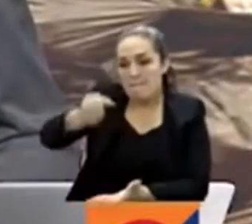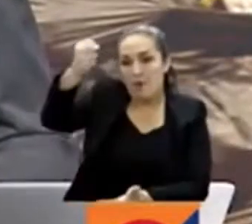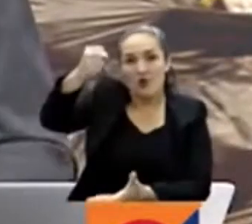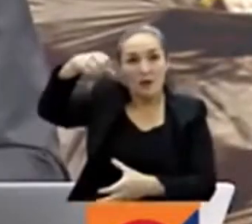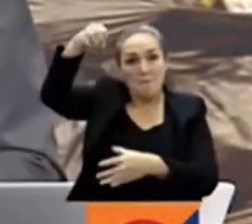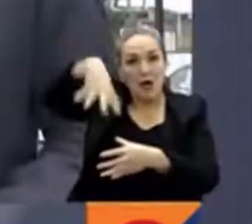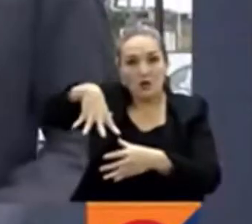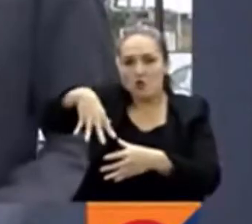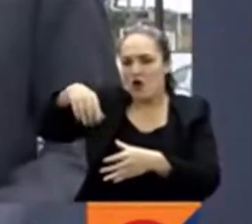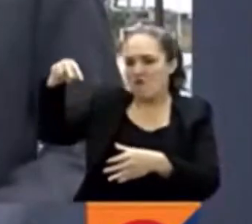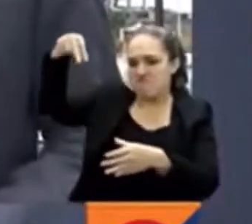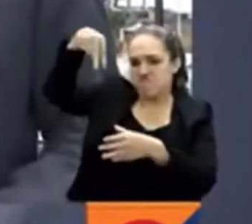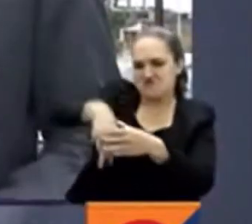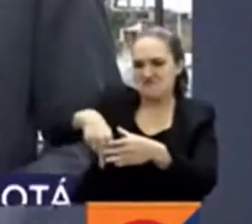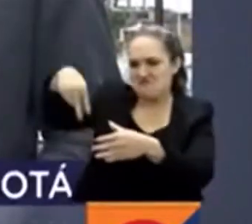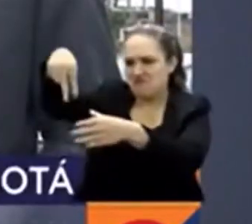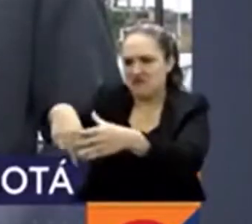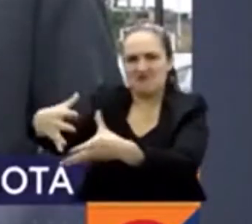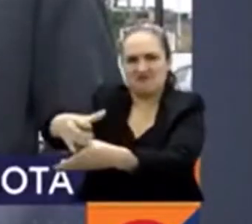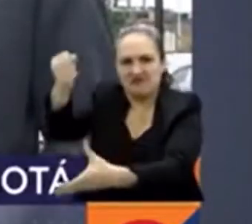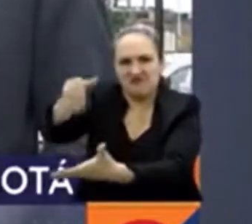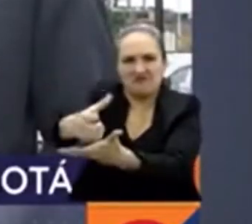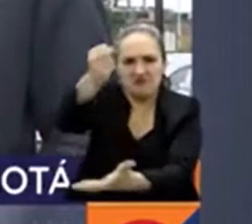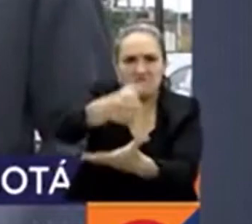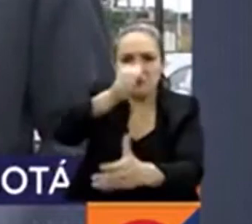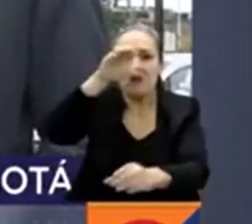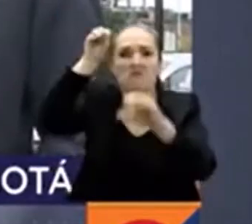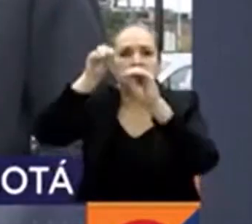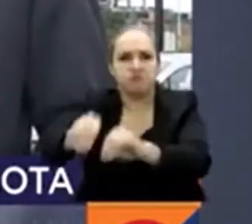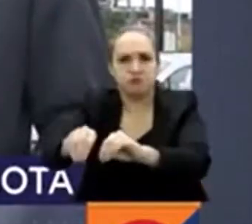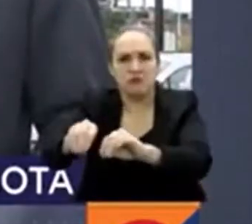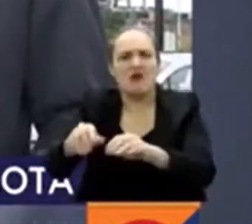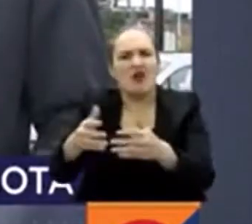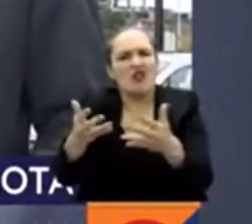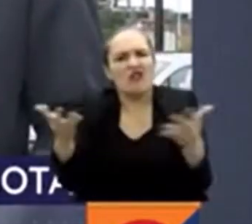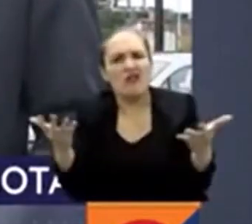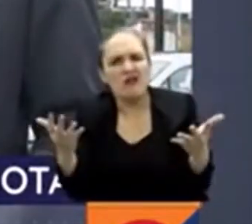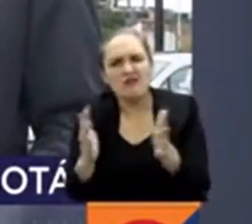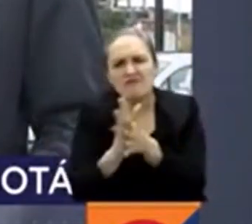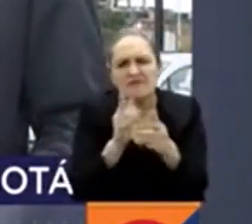de basura. Edwin Suá, ¿qué tal? Detalles a esta hora se conocen sobre este hecho.